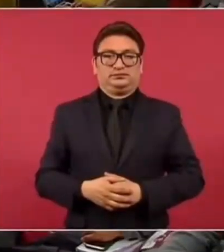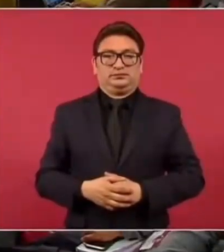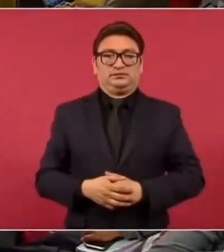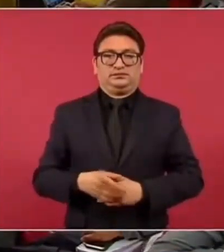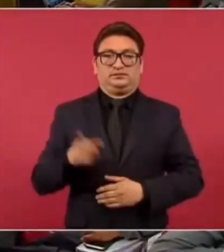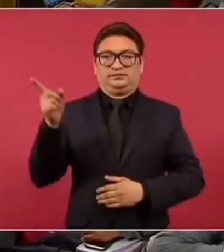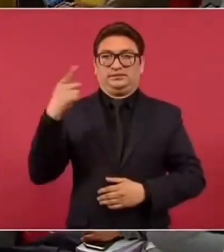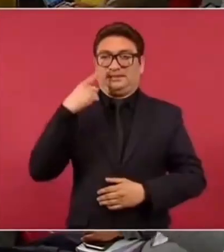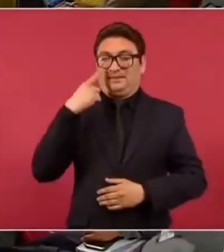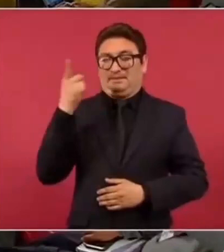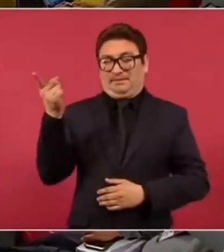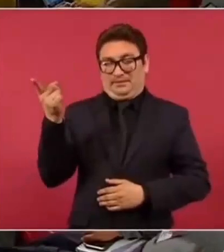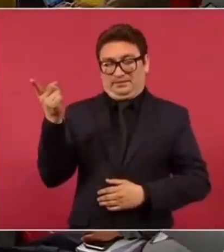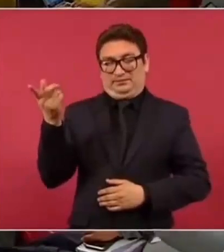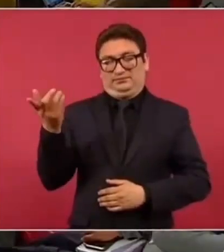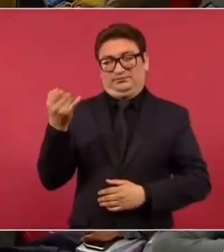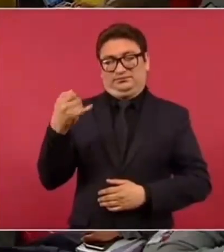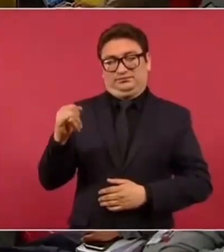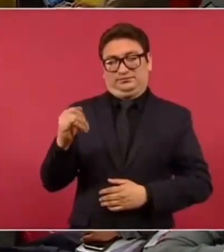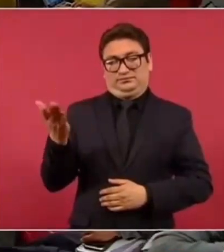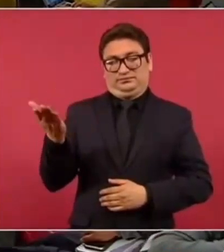esta desfachatez